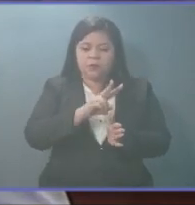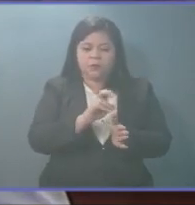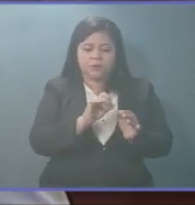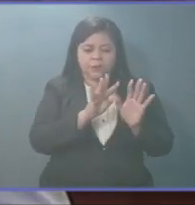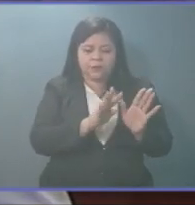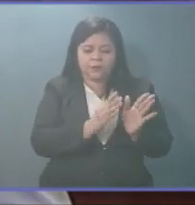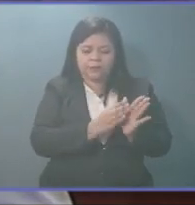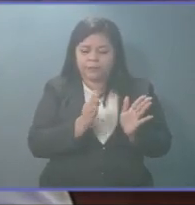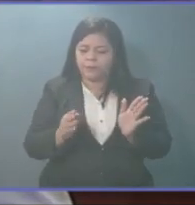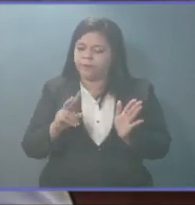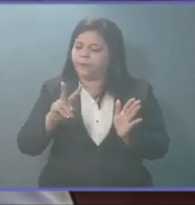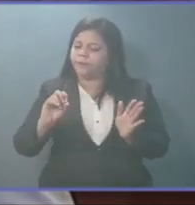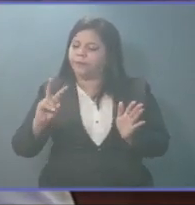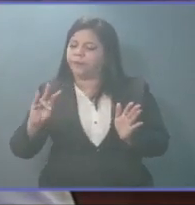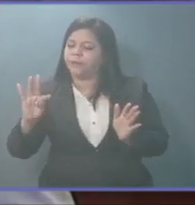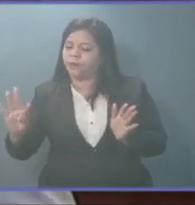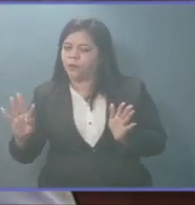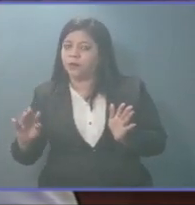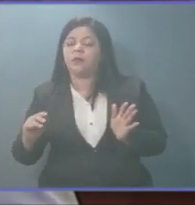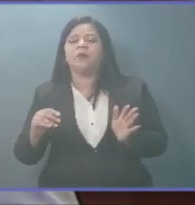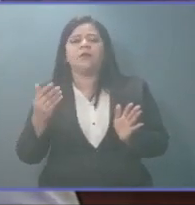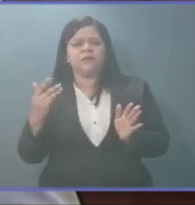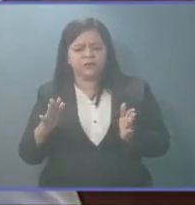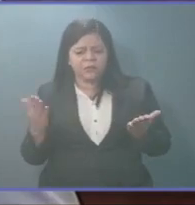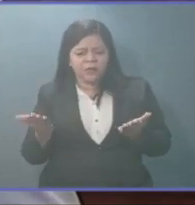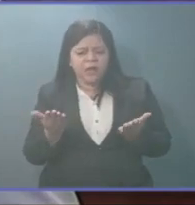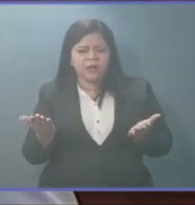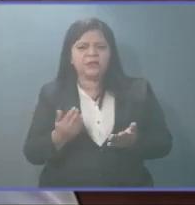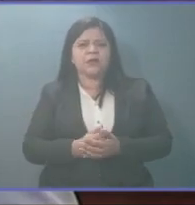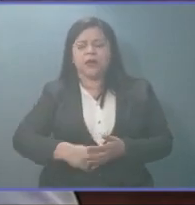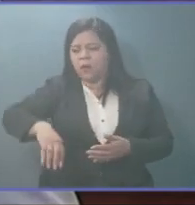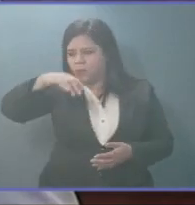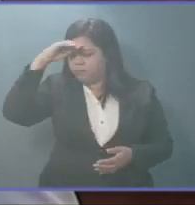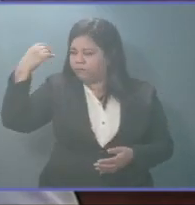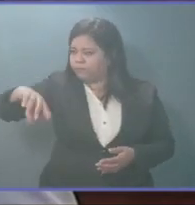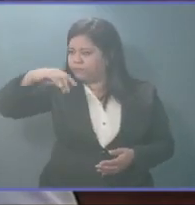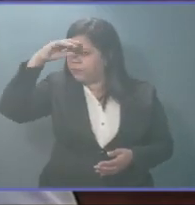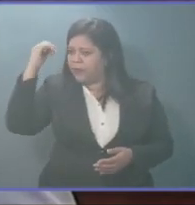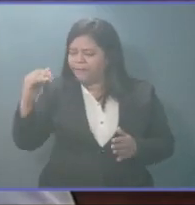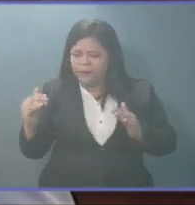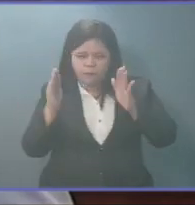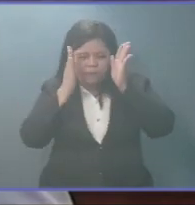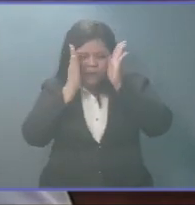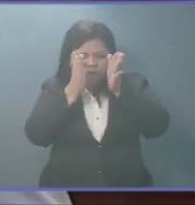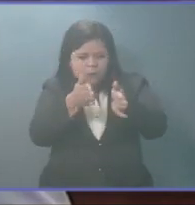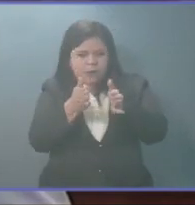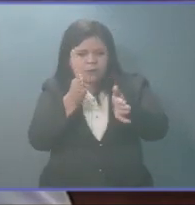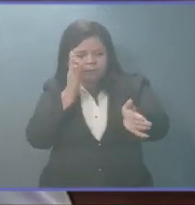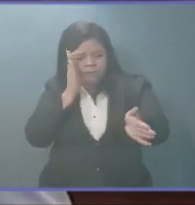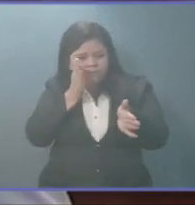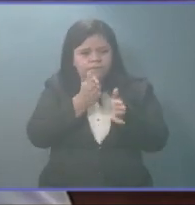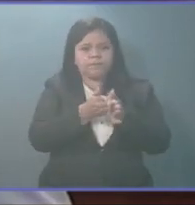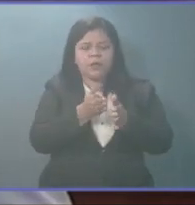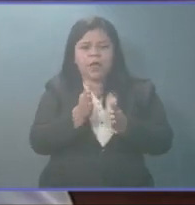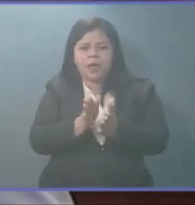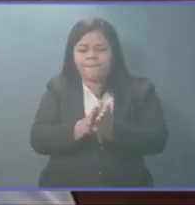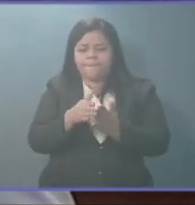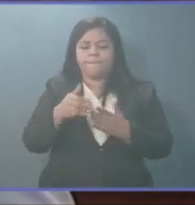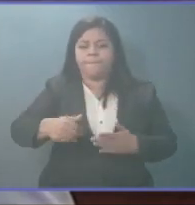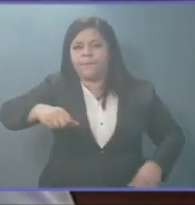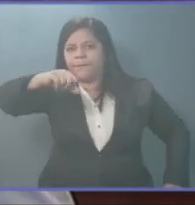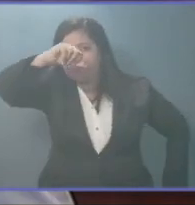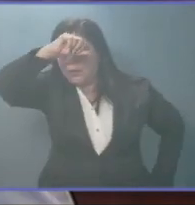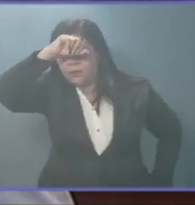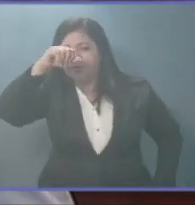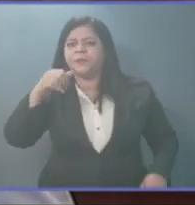2019-2024 del presidente Nayib Bukele, ha realizado un trabajo totalmente alineado a los ejes estratégicos del Plan Cuscatlán.